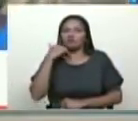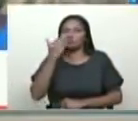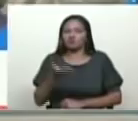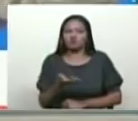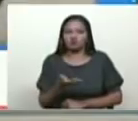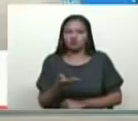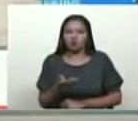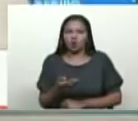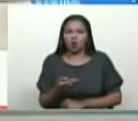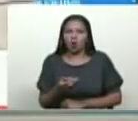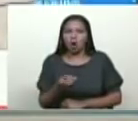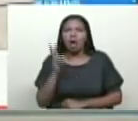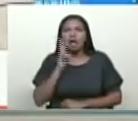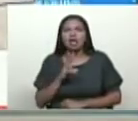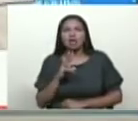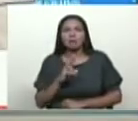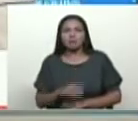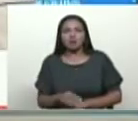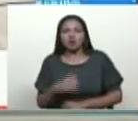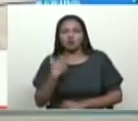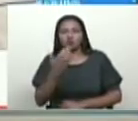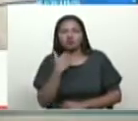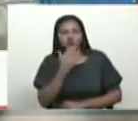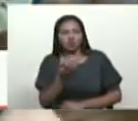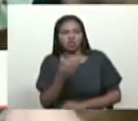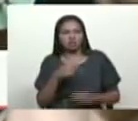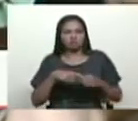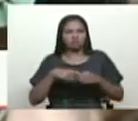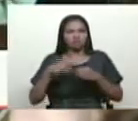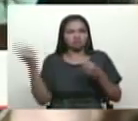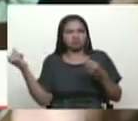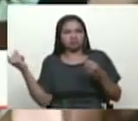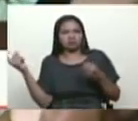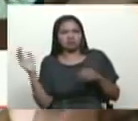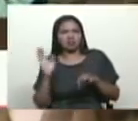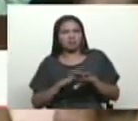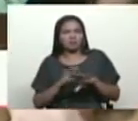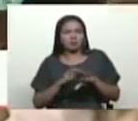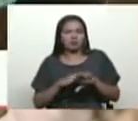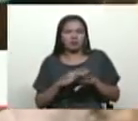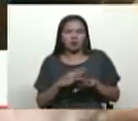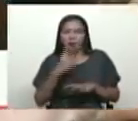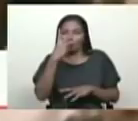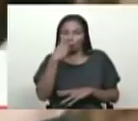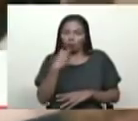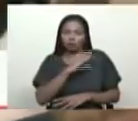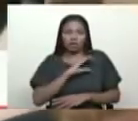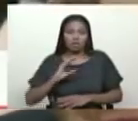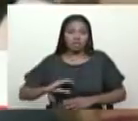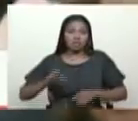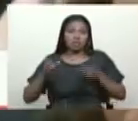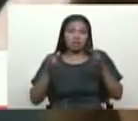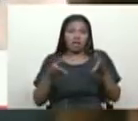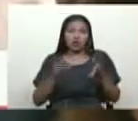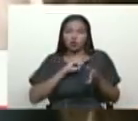¡Juega limpio, sucio! ¡Suéltalo! Pobrecito el cristiano, así estamos